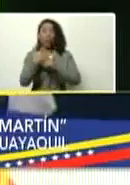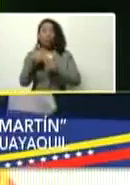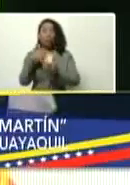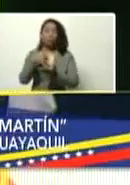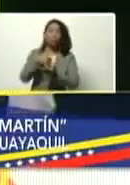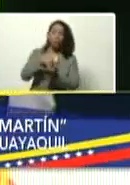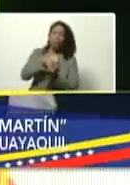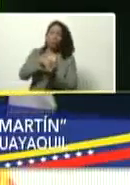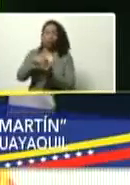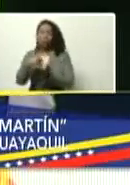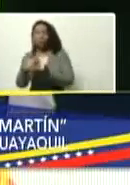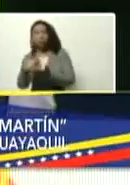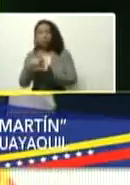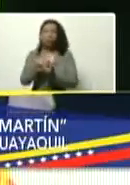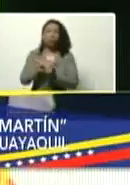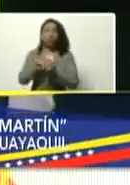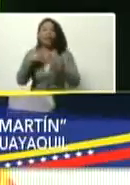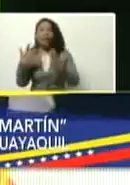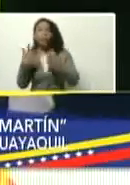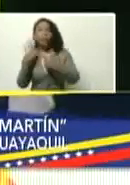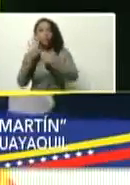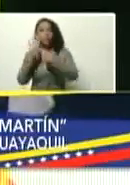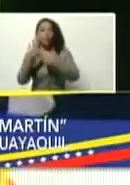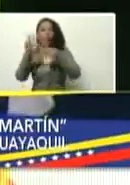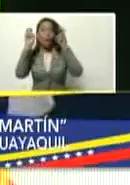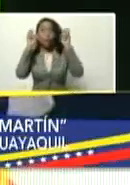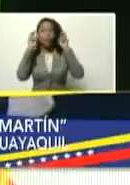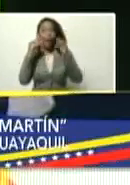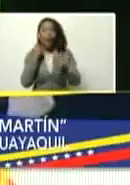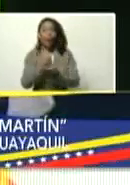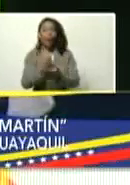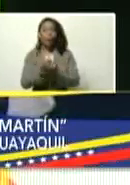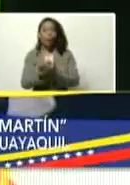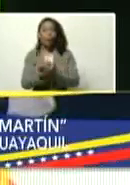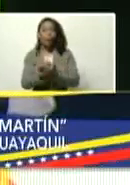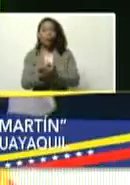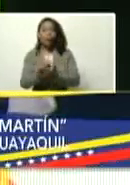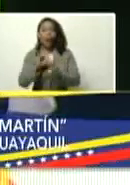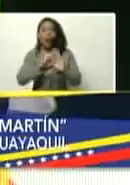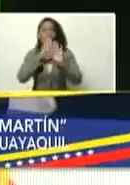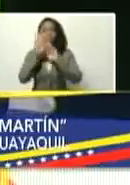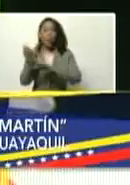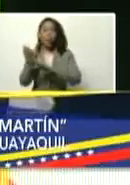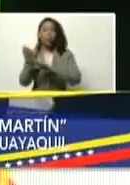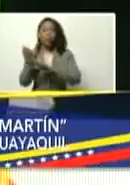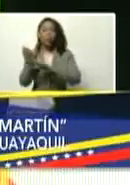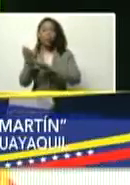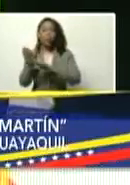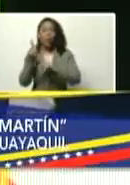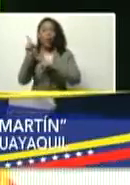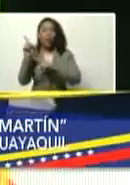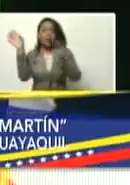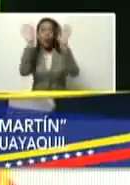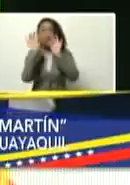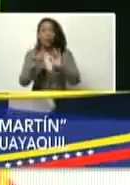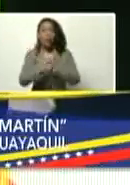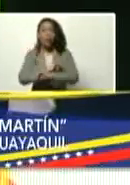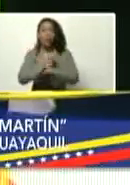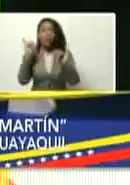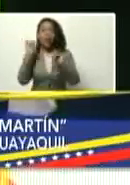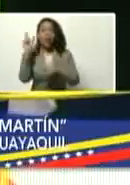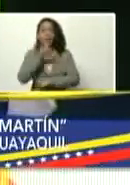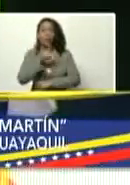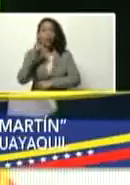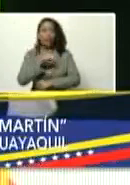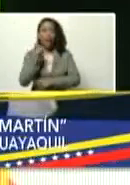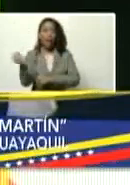debilidad que se manifestaba en términos económicos, en la incapacidad de apoyar esa fase final necesaria para